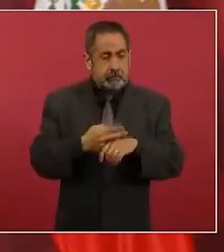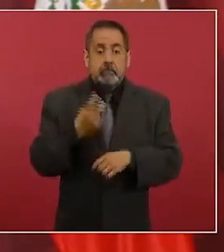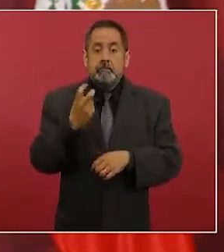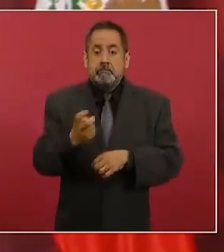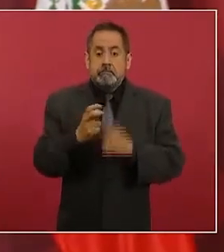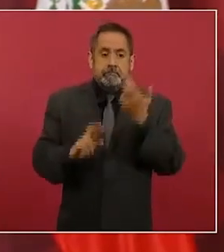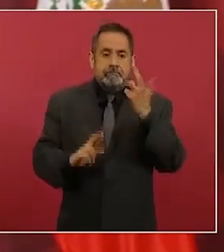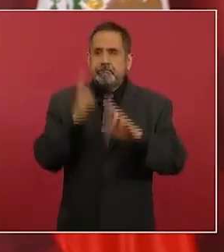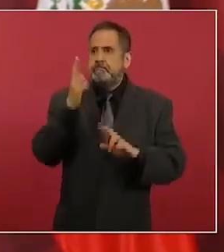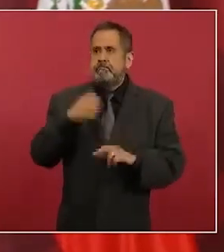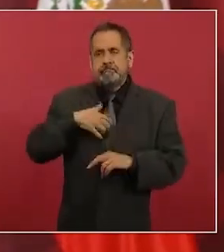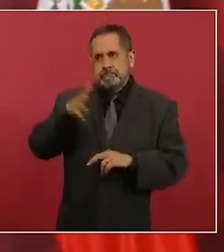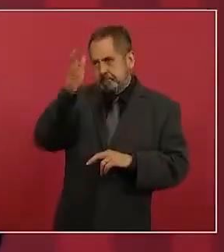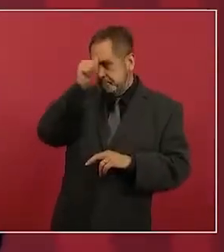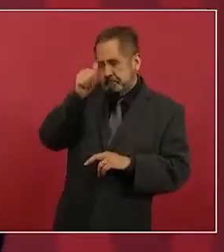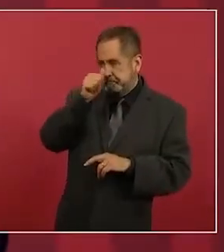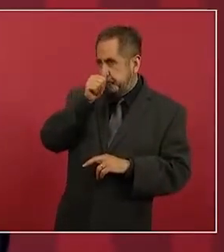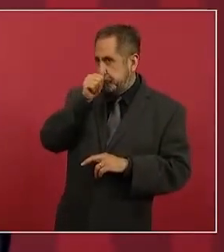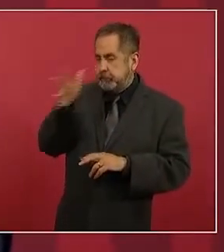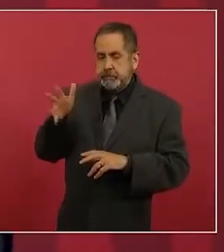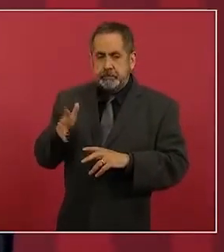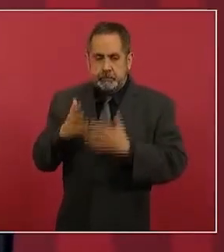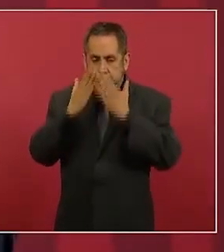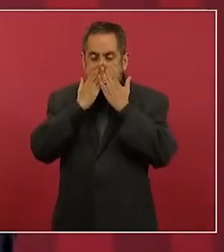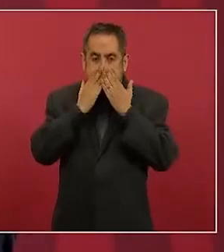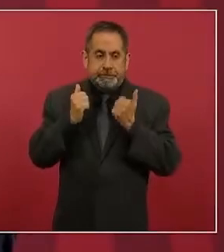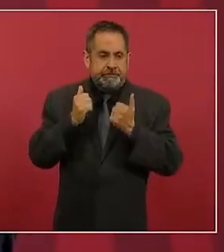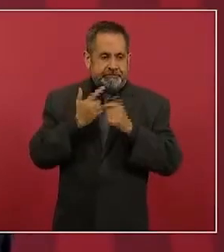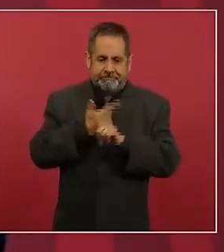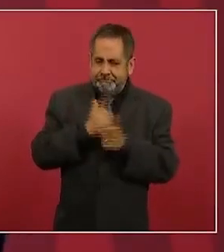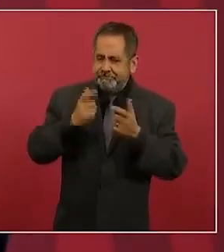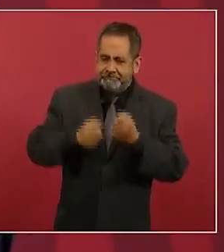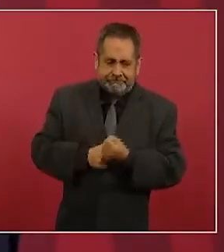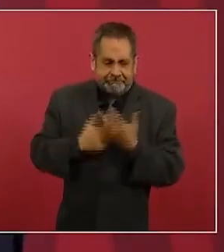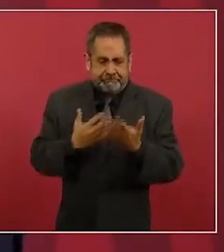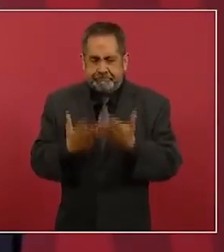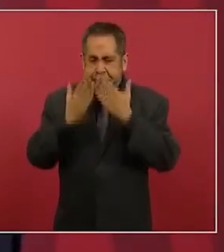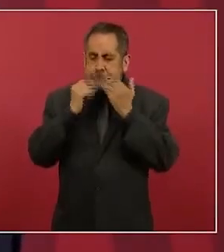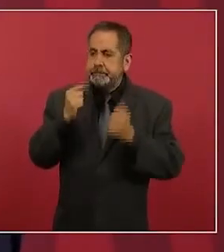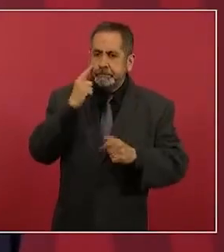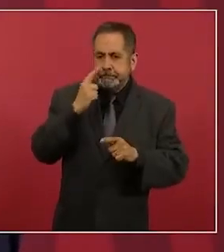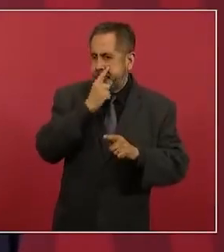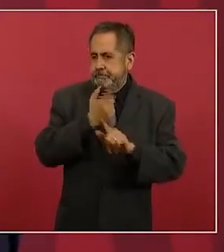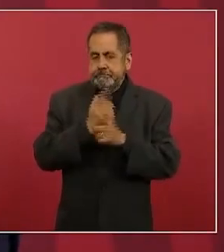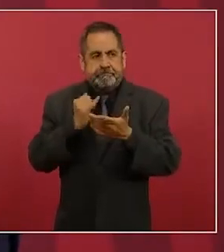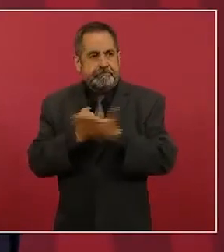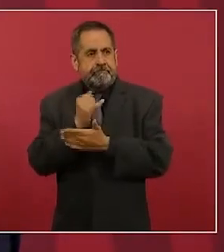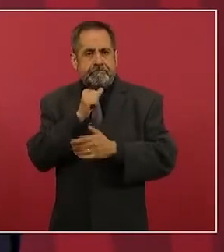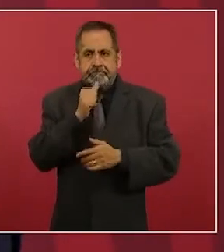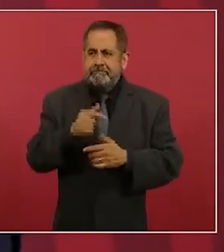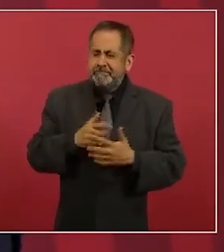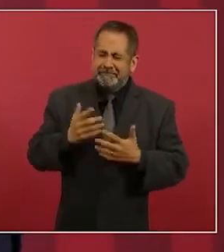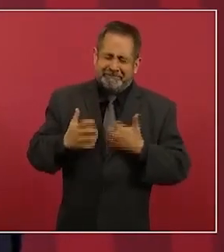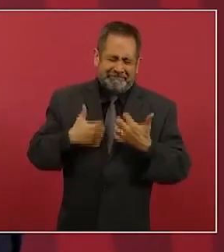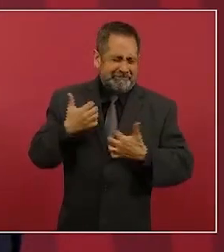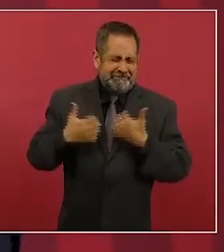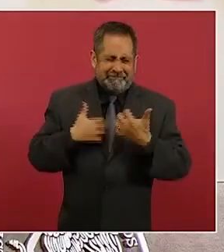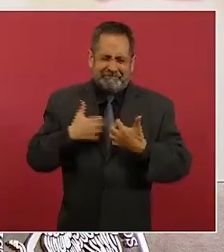revolución, porque no había libertades, porque no había democracia,